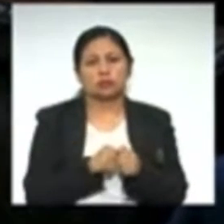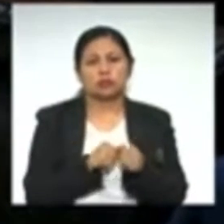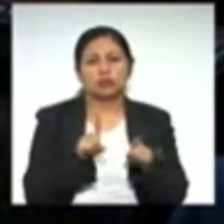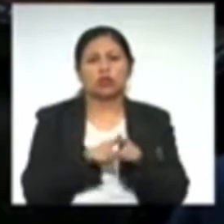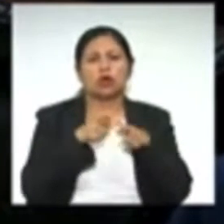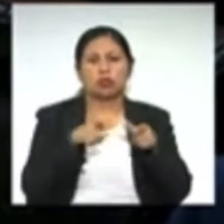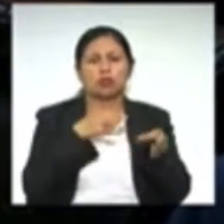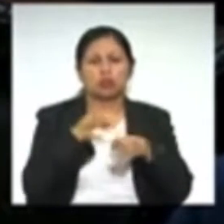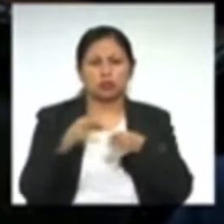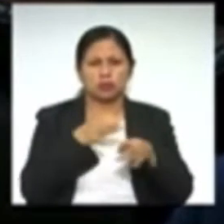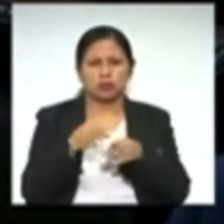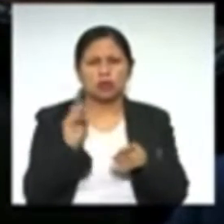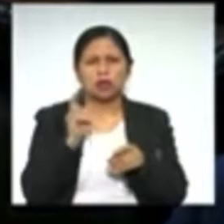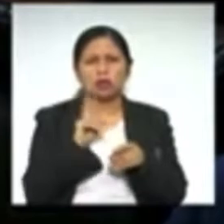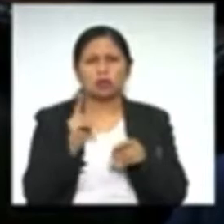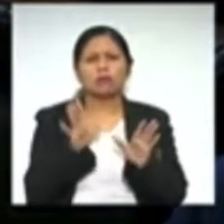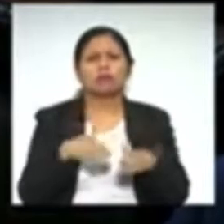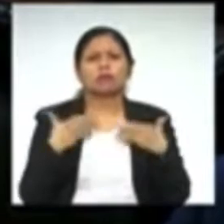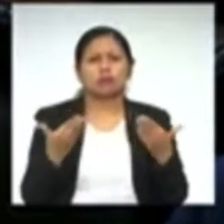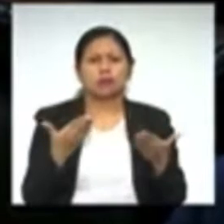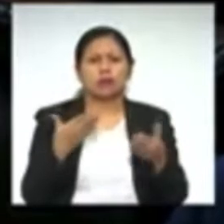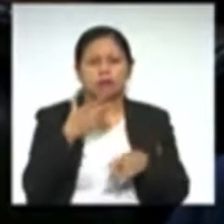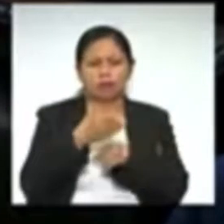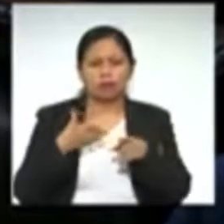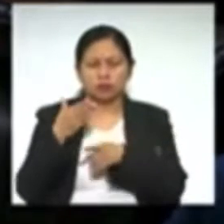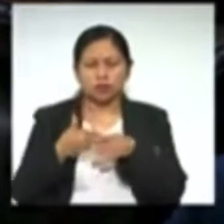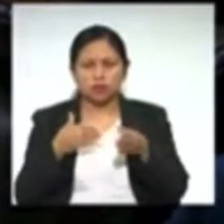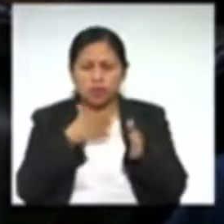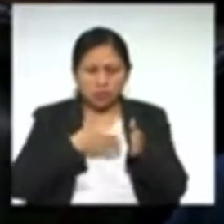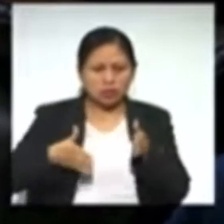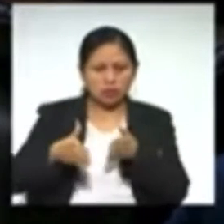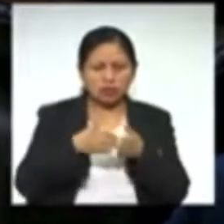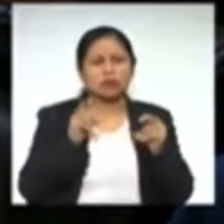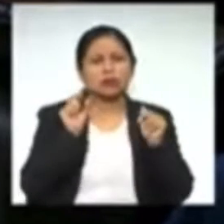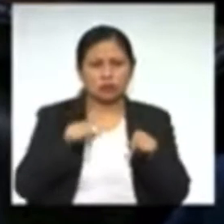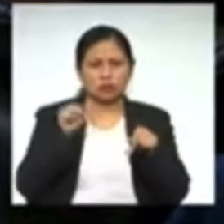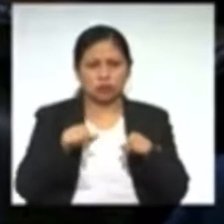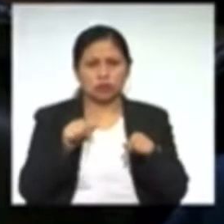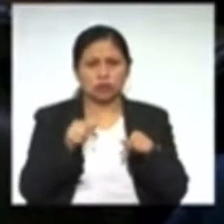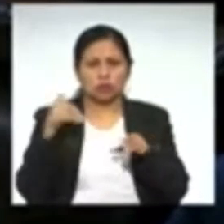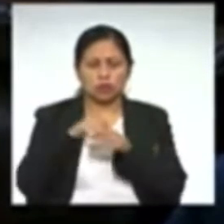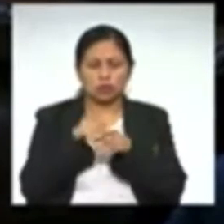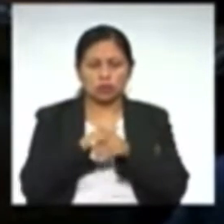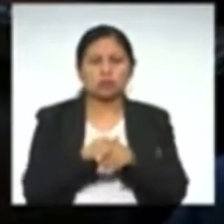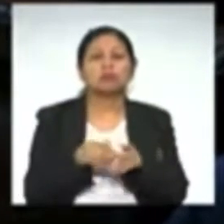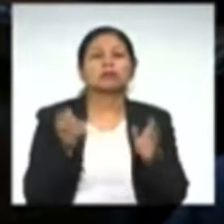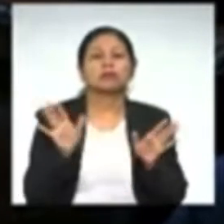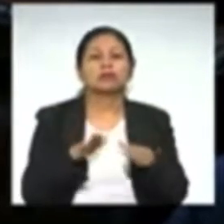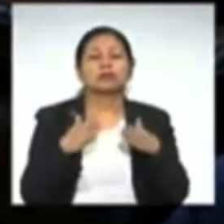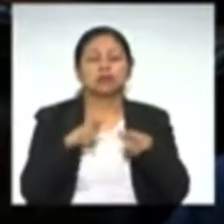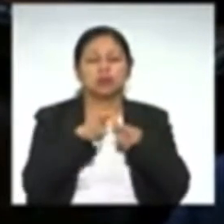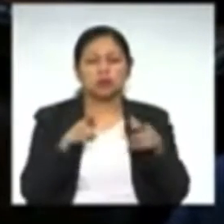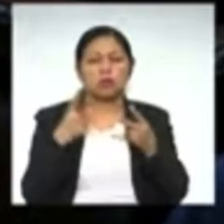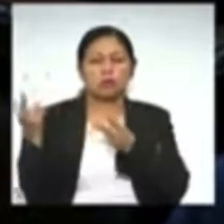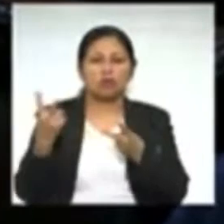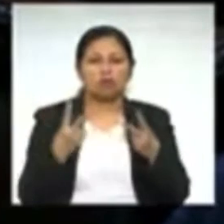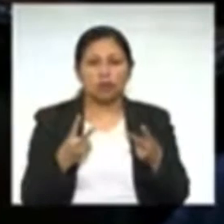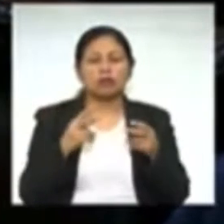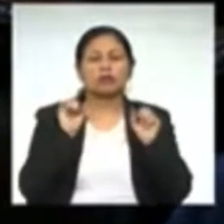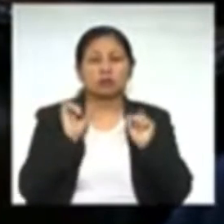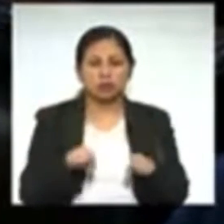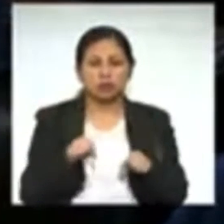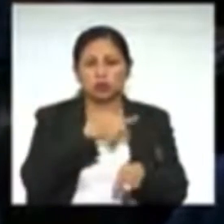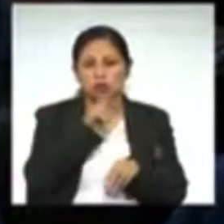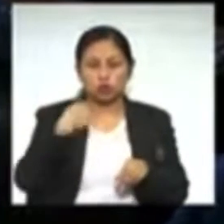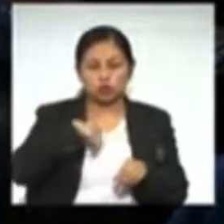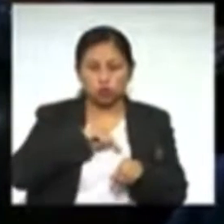En lugar de explicarnos dónde está la parte estratégica de esas inversiones, en lugar de venir a